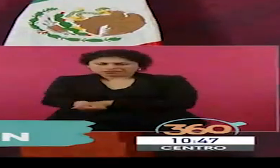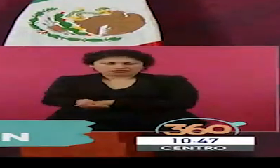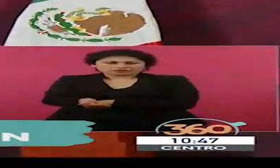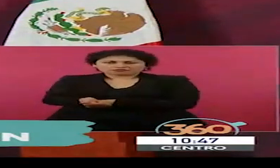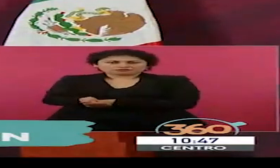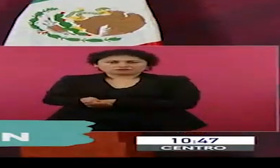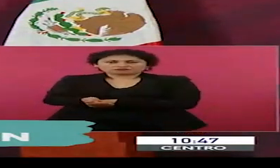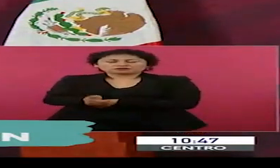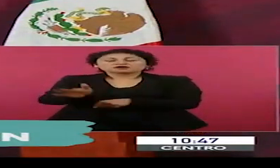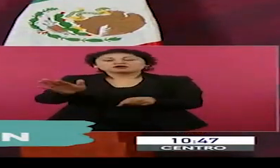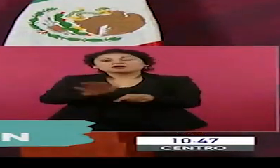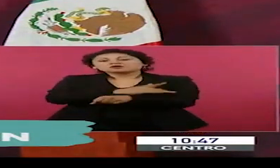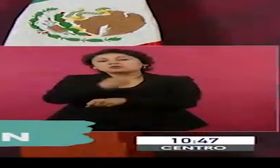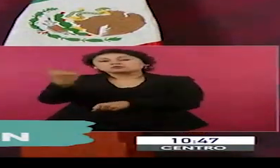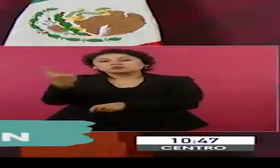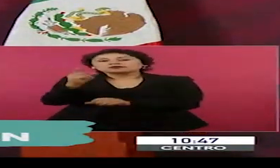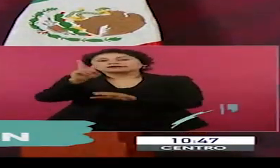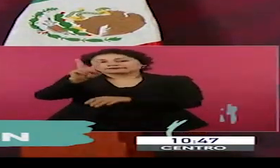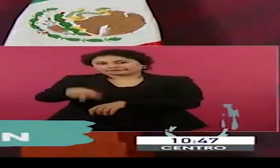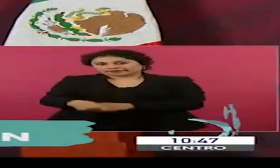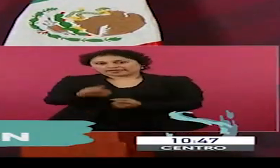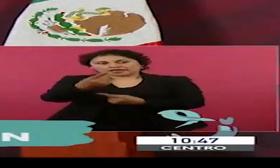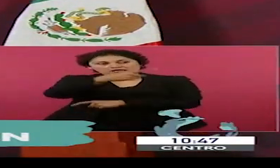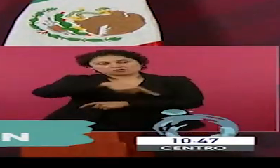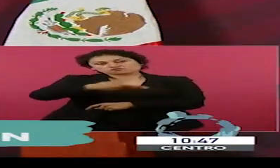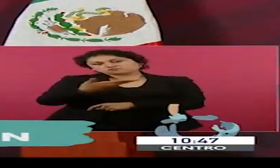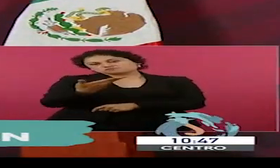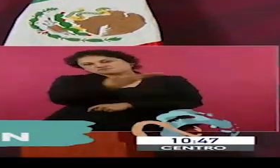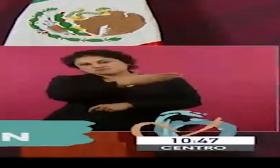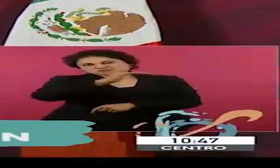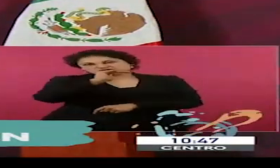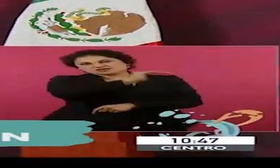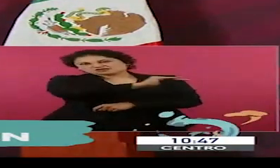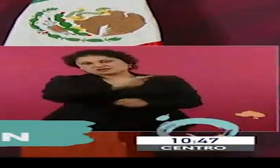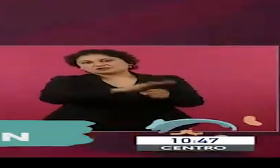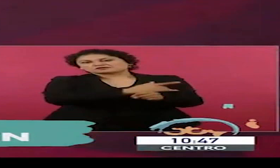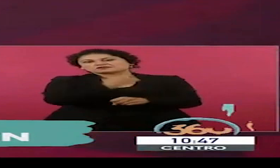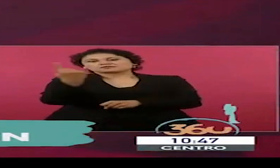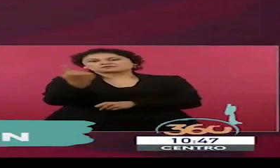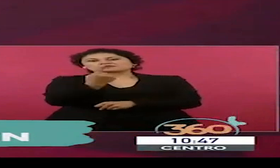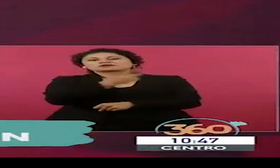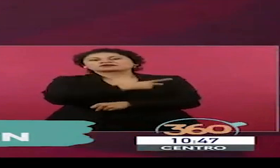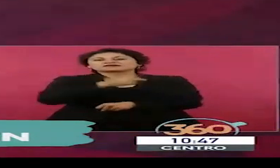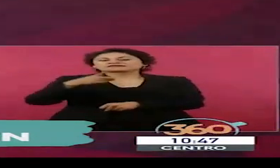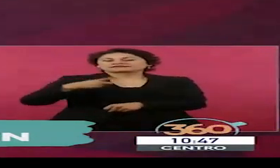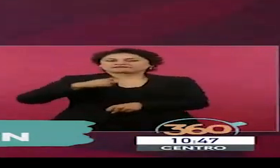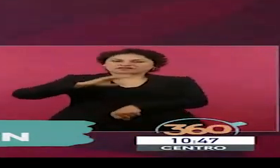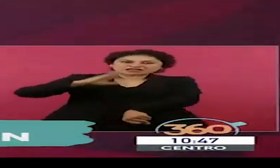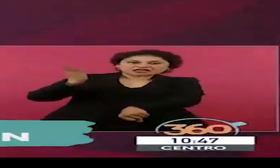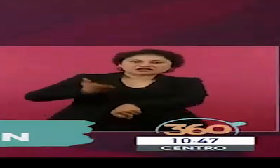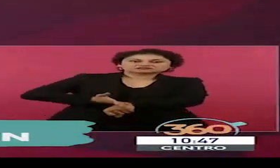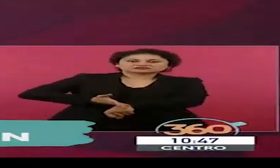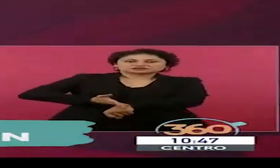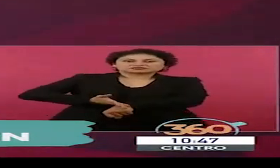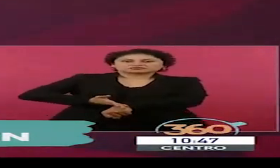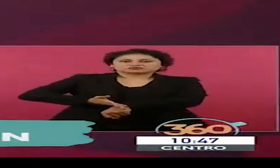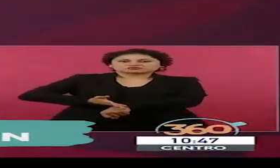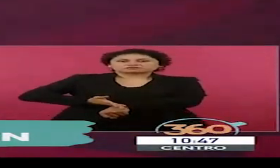porque lo que querían que en castigo no se permitiera